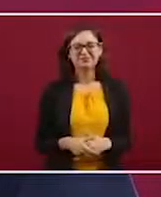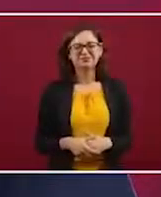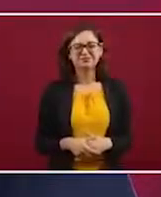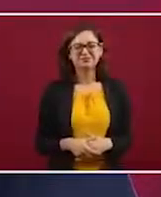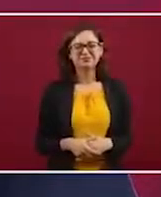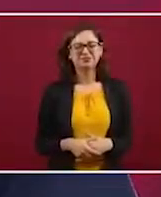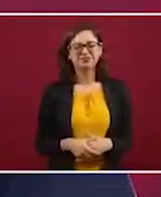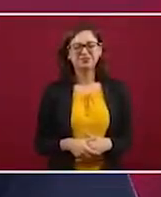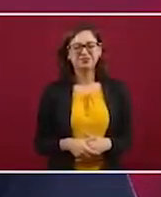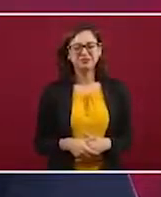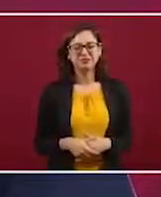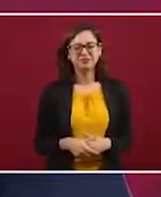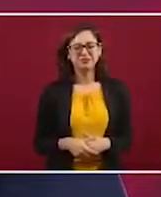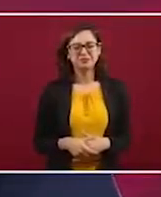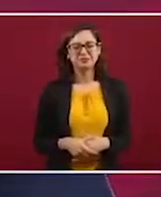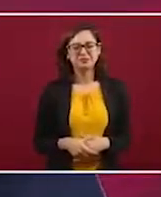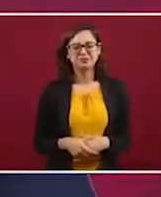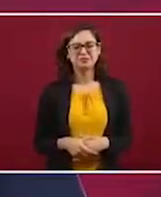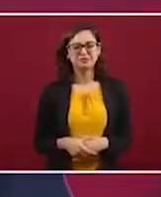respondiéramos